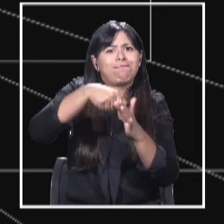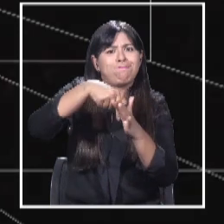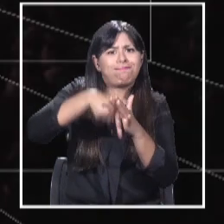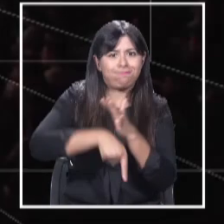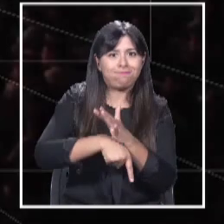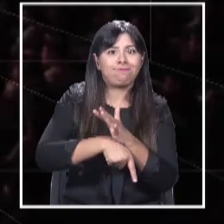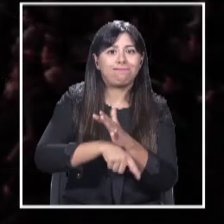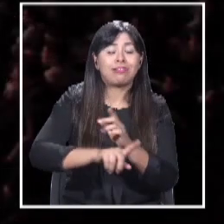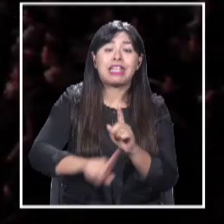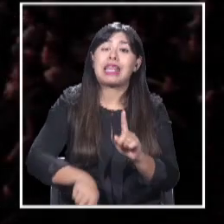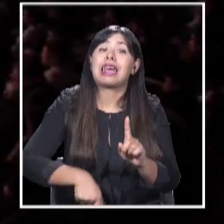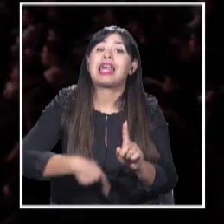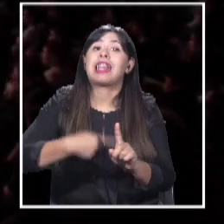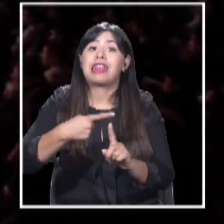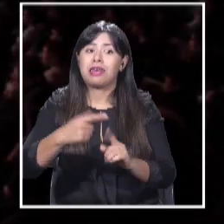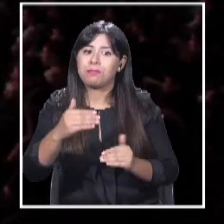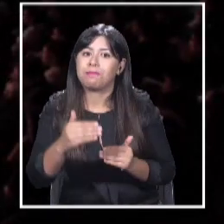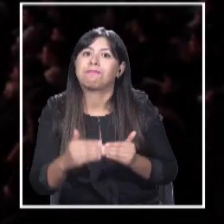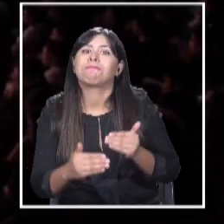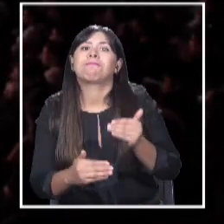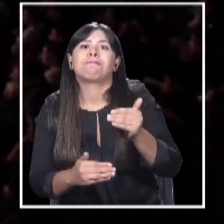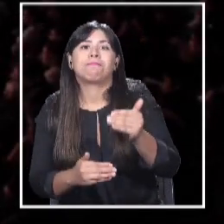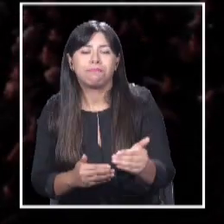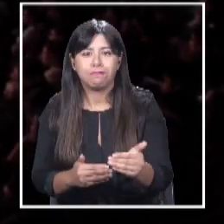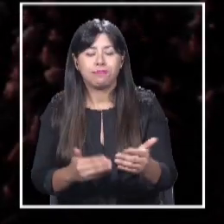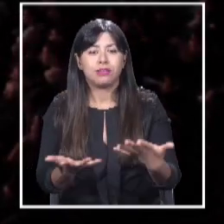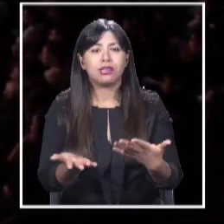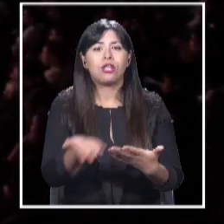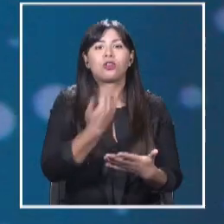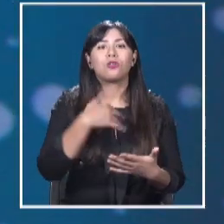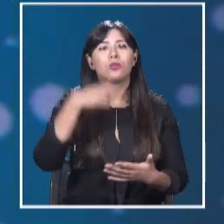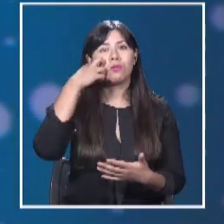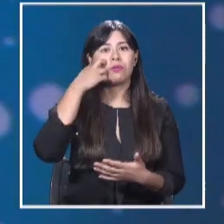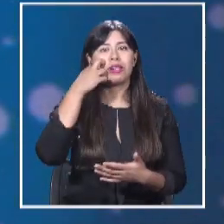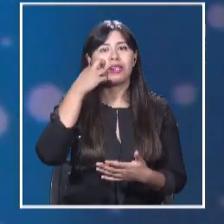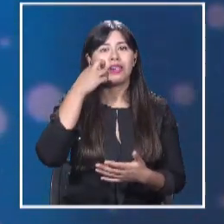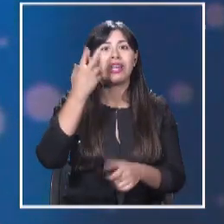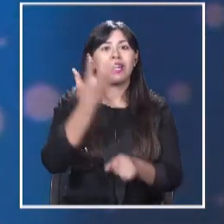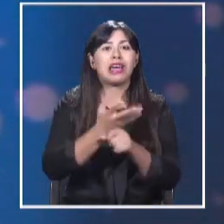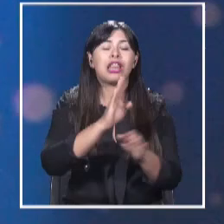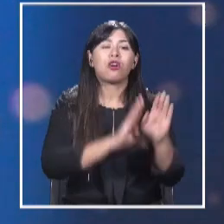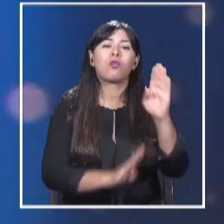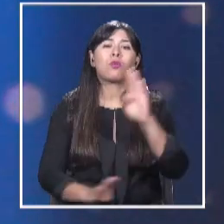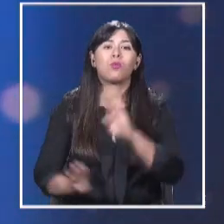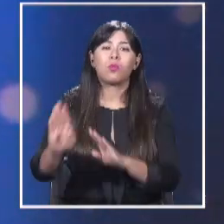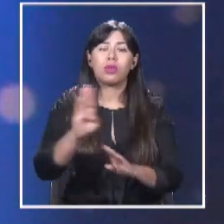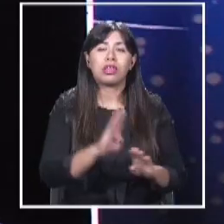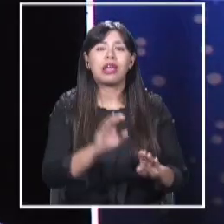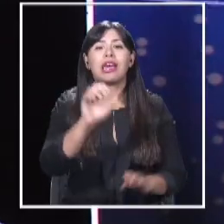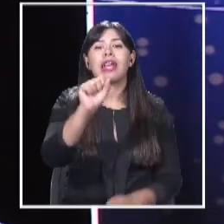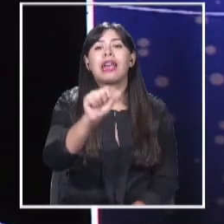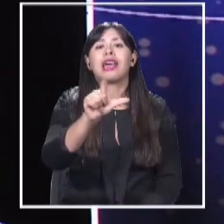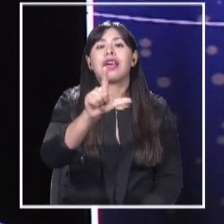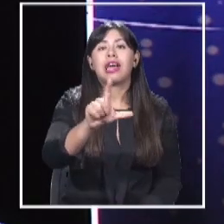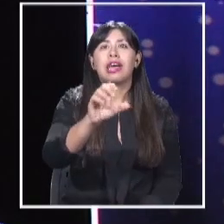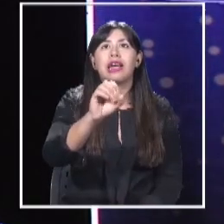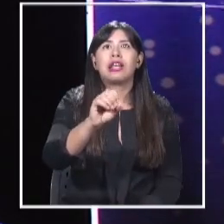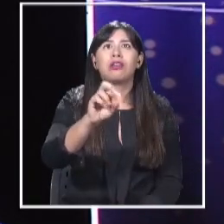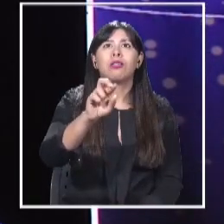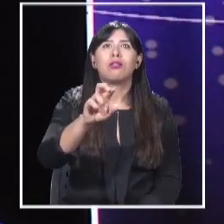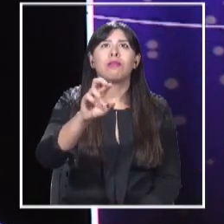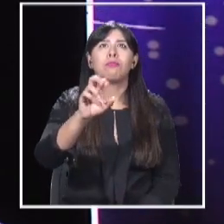Pero además hemos ido un paso más allá y en nuestra especie se da lo que se conoce como el cuidado aloparental. Es